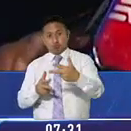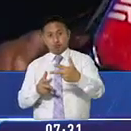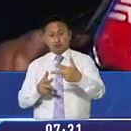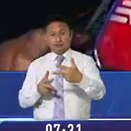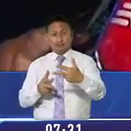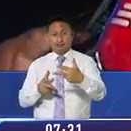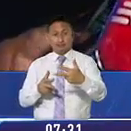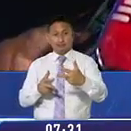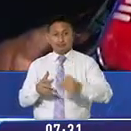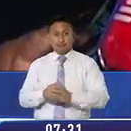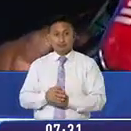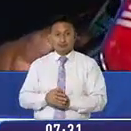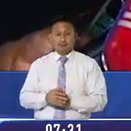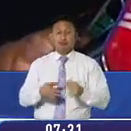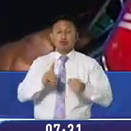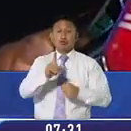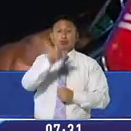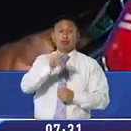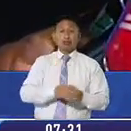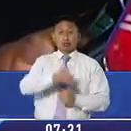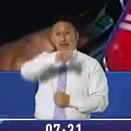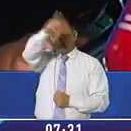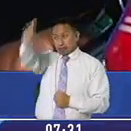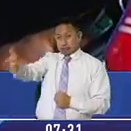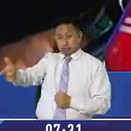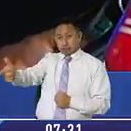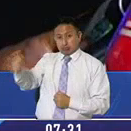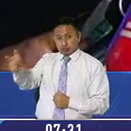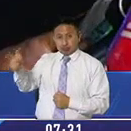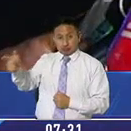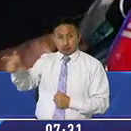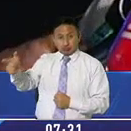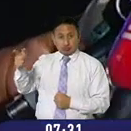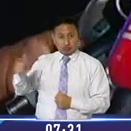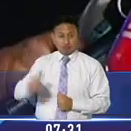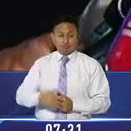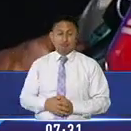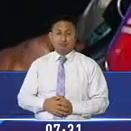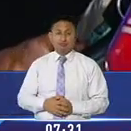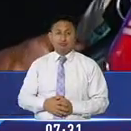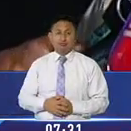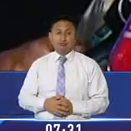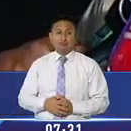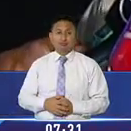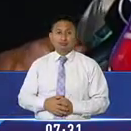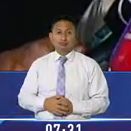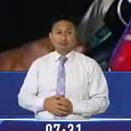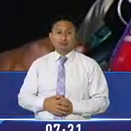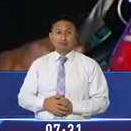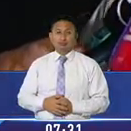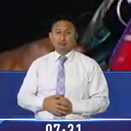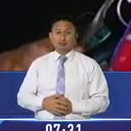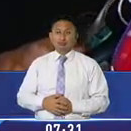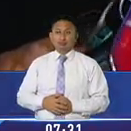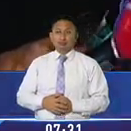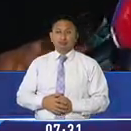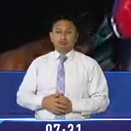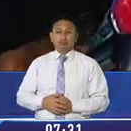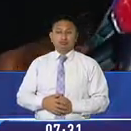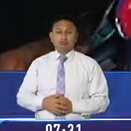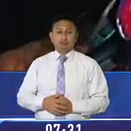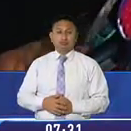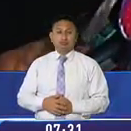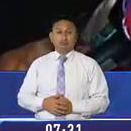del cual sale una persona con el vehículo en movimiento y procede a realizar varios disparos de arma de fuego